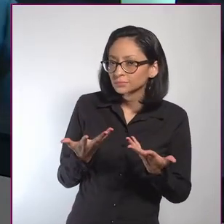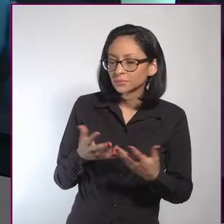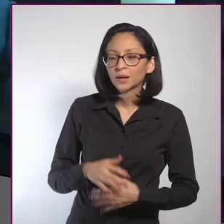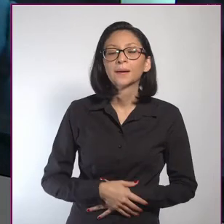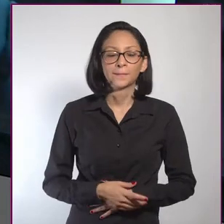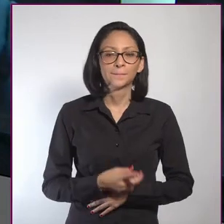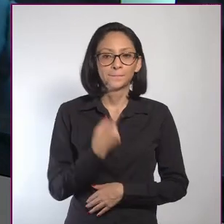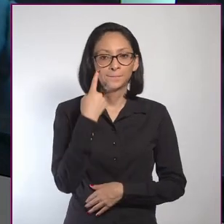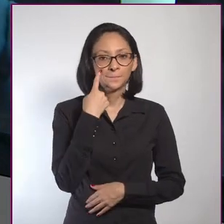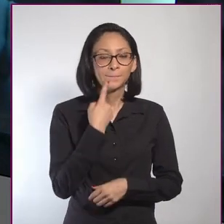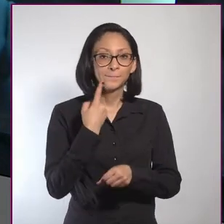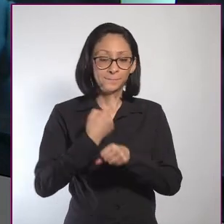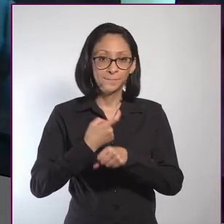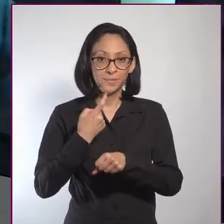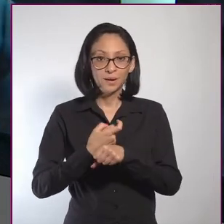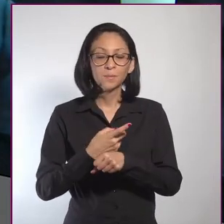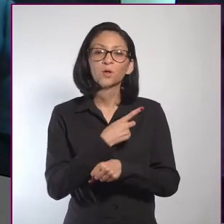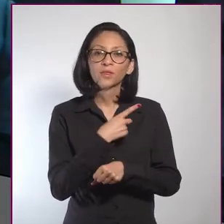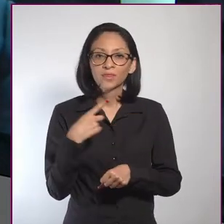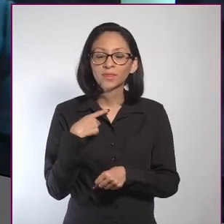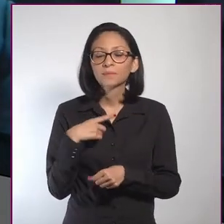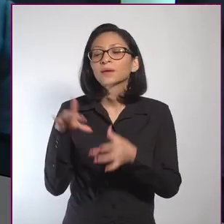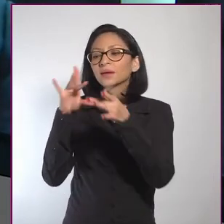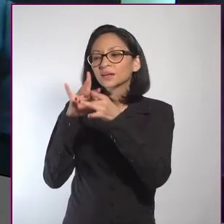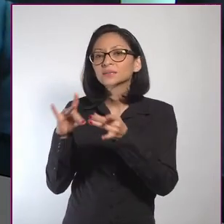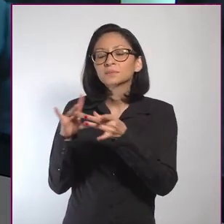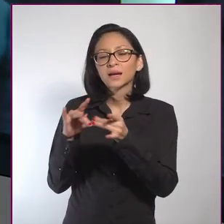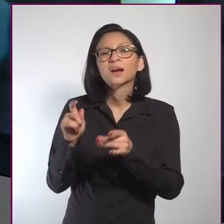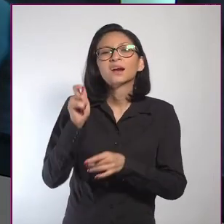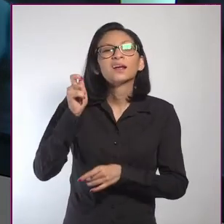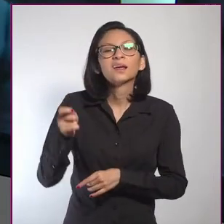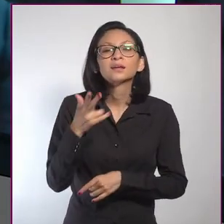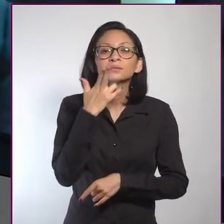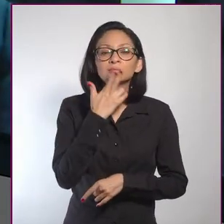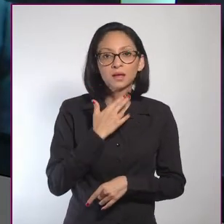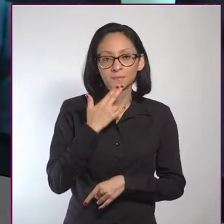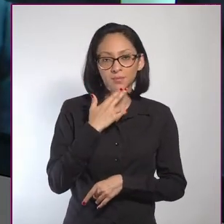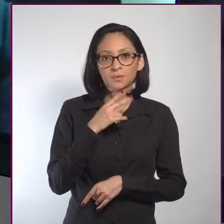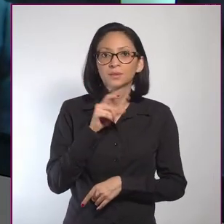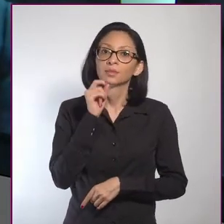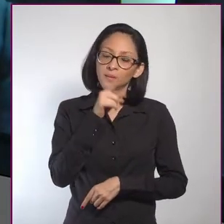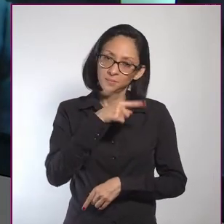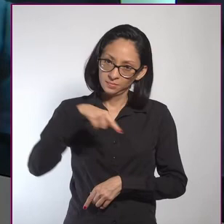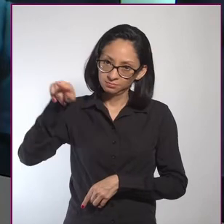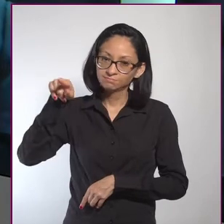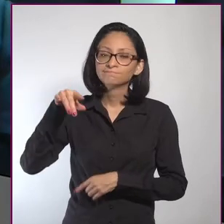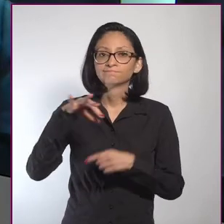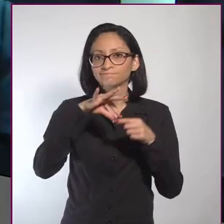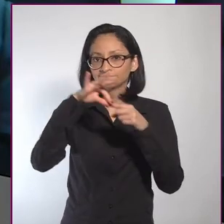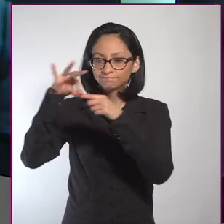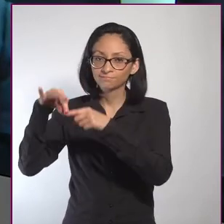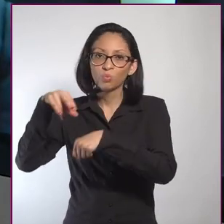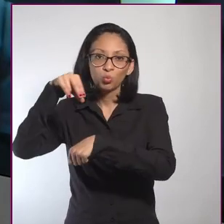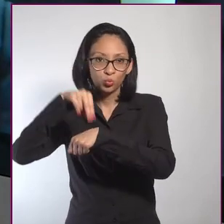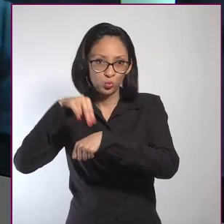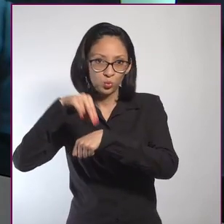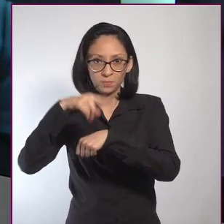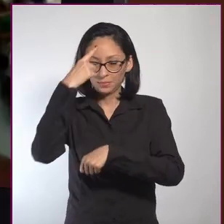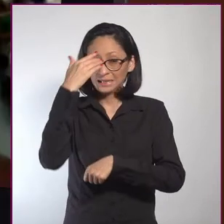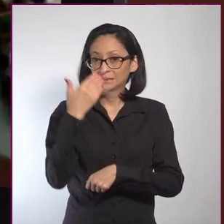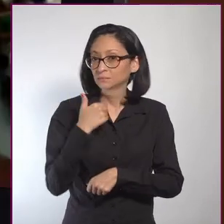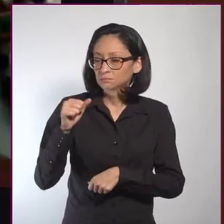Primero, ayudarle a entender el padecimiento y buscar atención médica con un profesionista de la